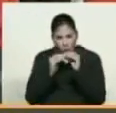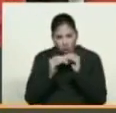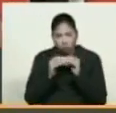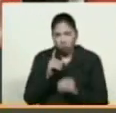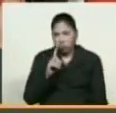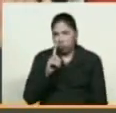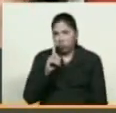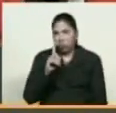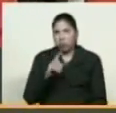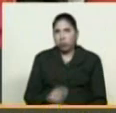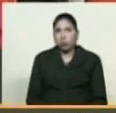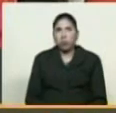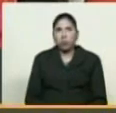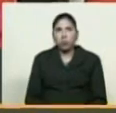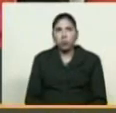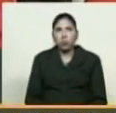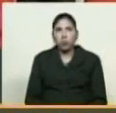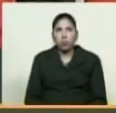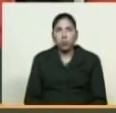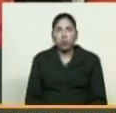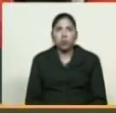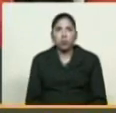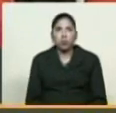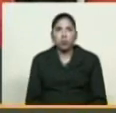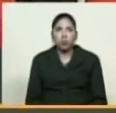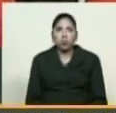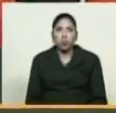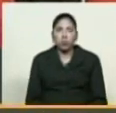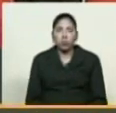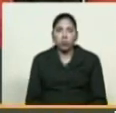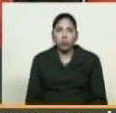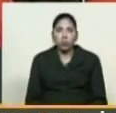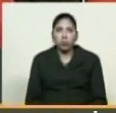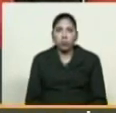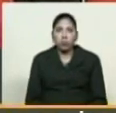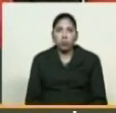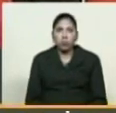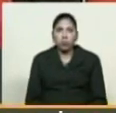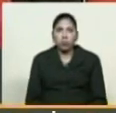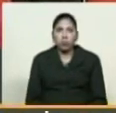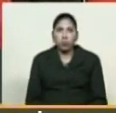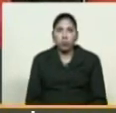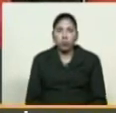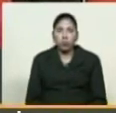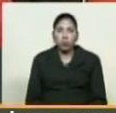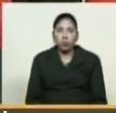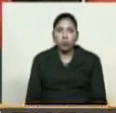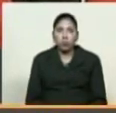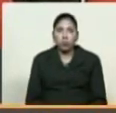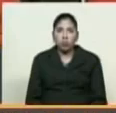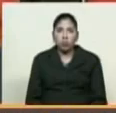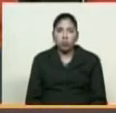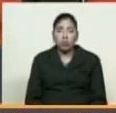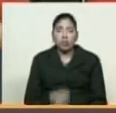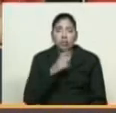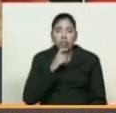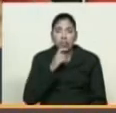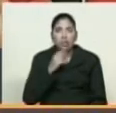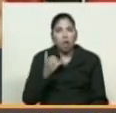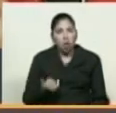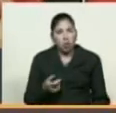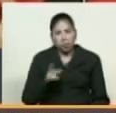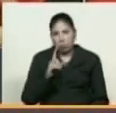veían, andaba con él en esa campaña, pues. Hacer un acto con los trabajadores costaba. Ahorita no,